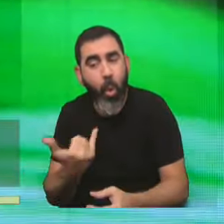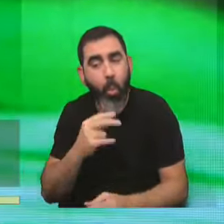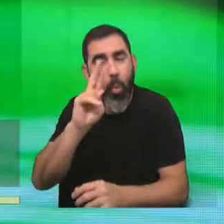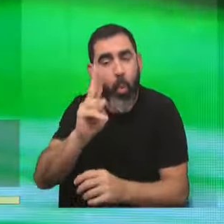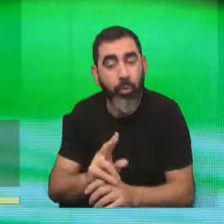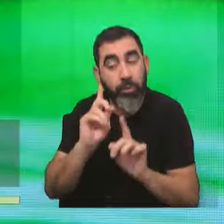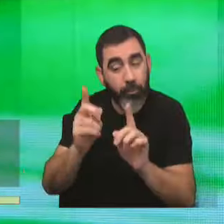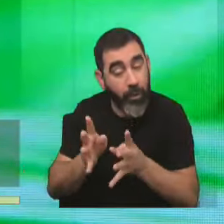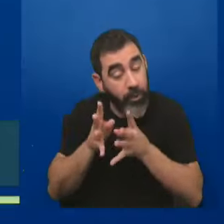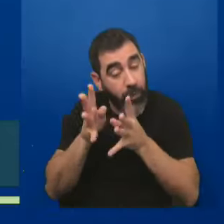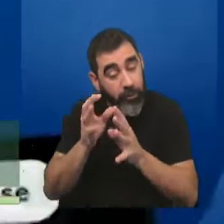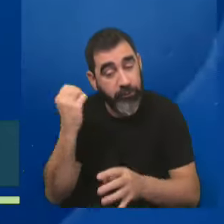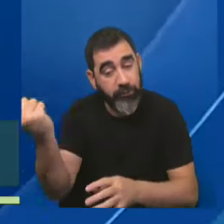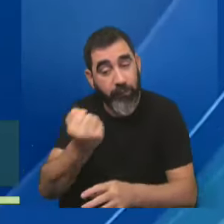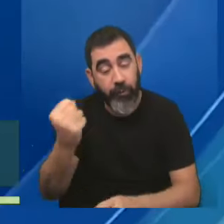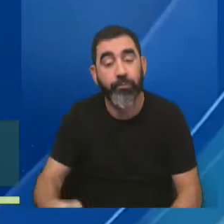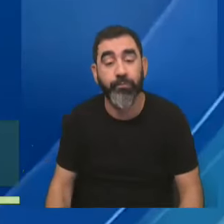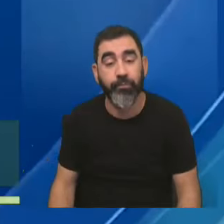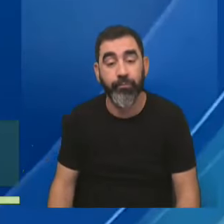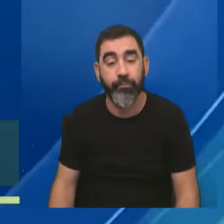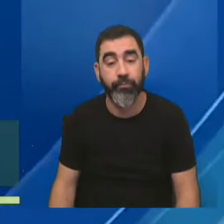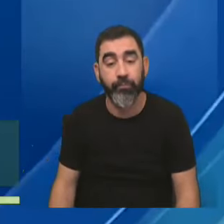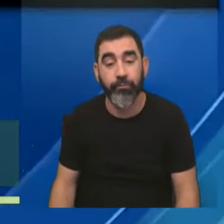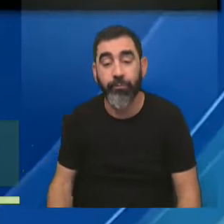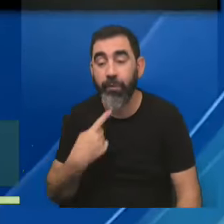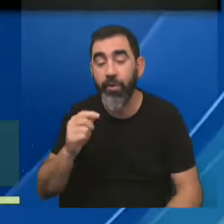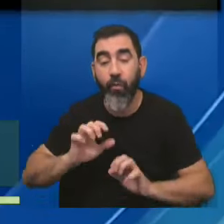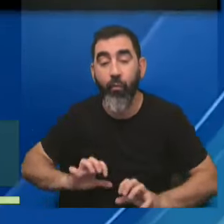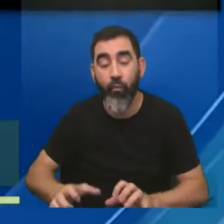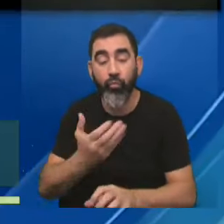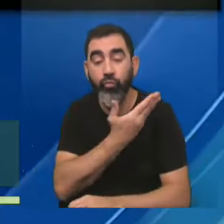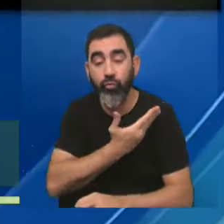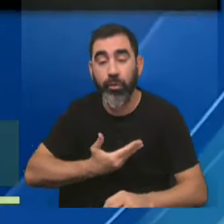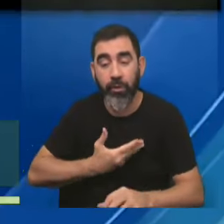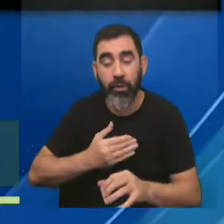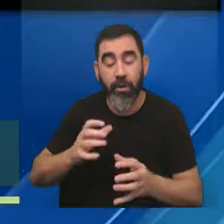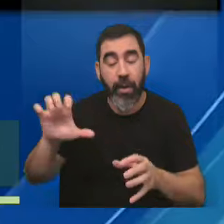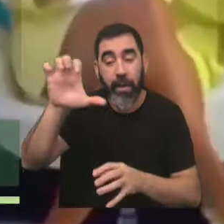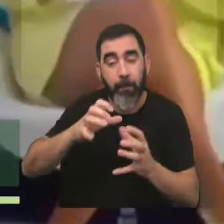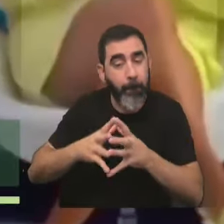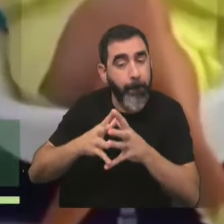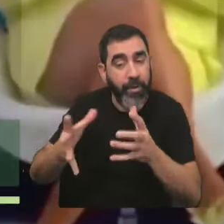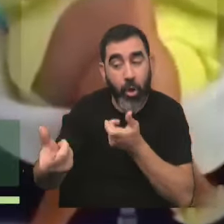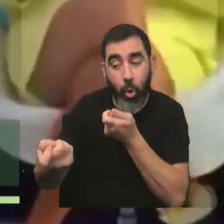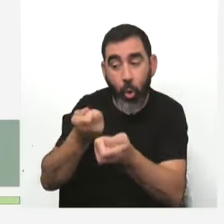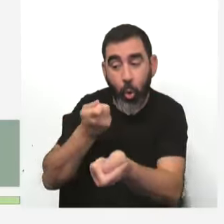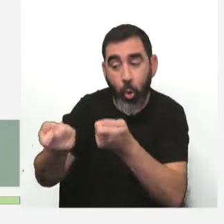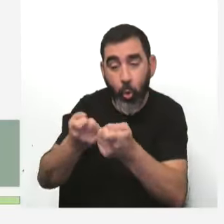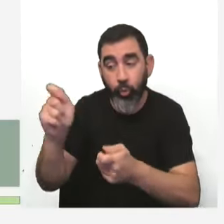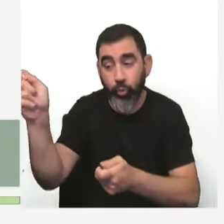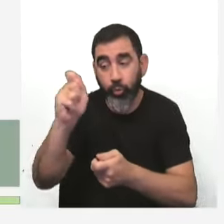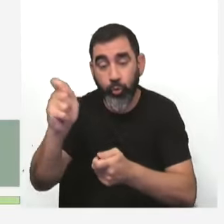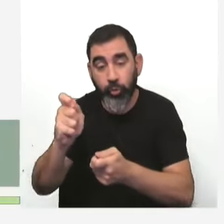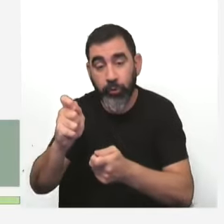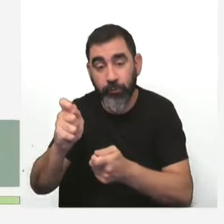también es un desafío muy grande Según dijo la funcionaria del gobierno de Brasil las grandes corporaciones que controlan La charla pública